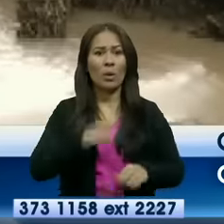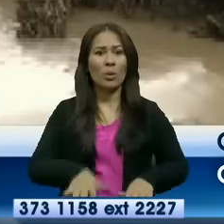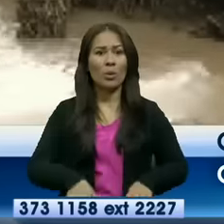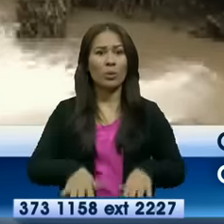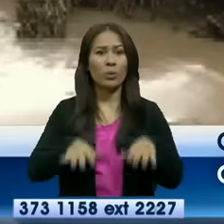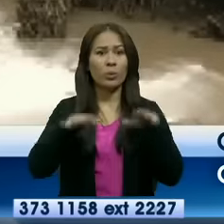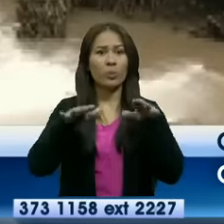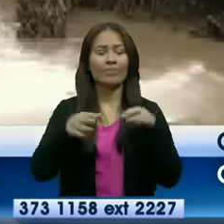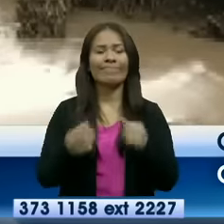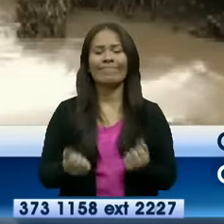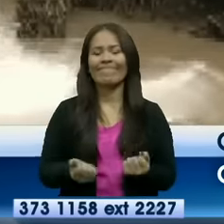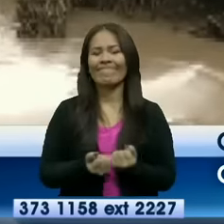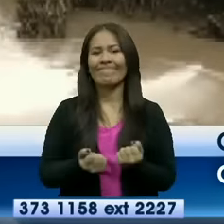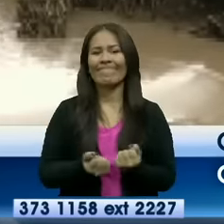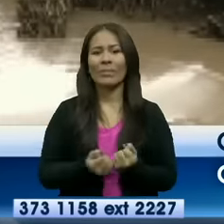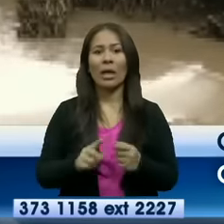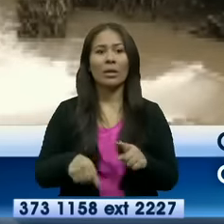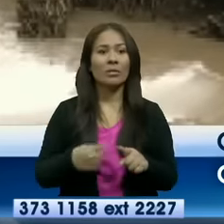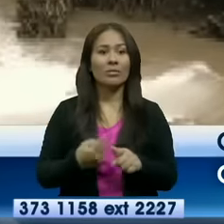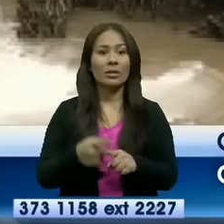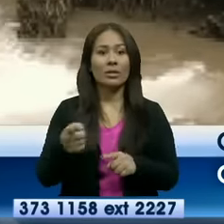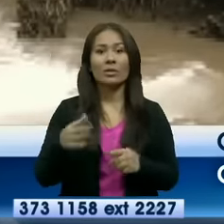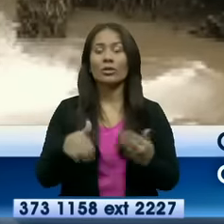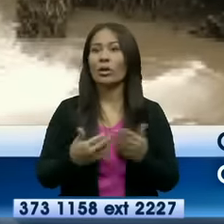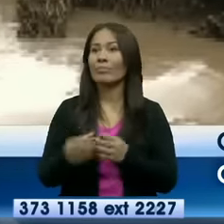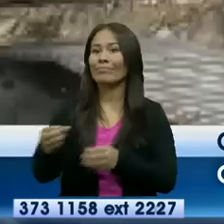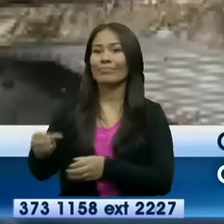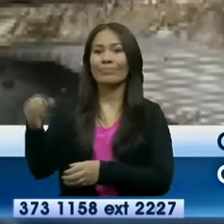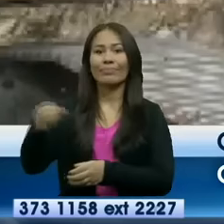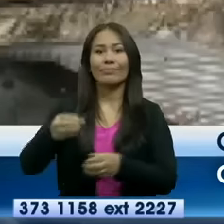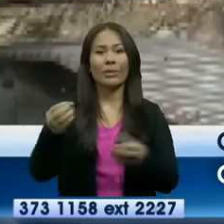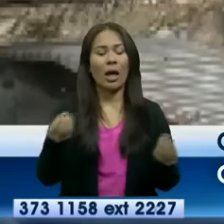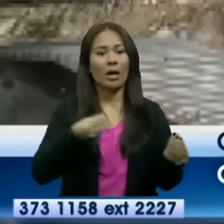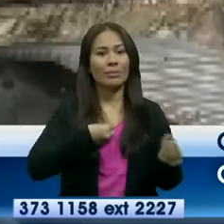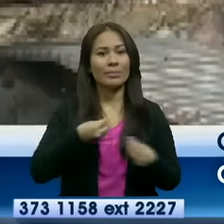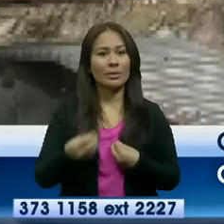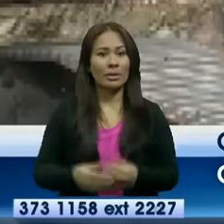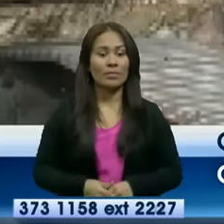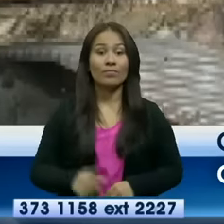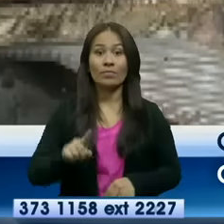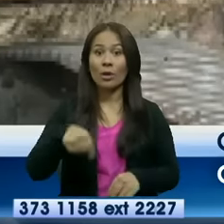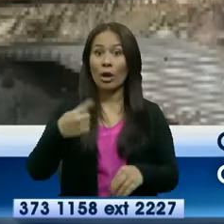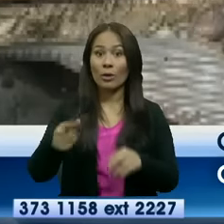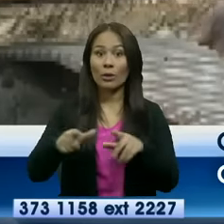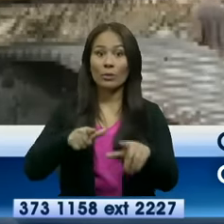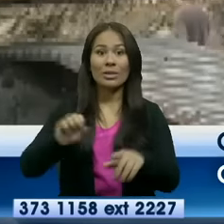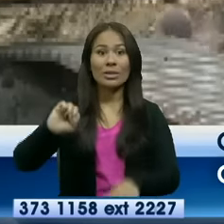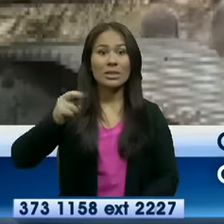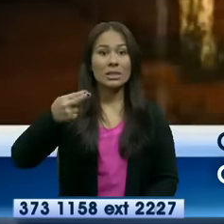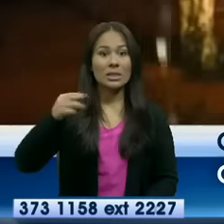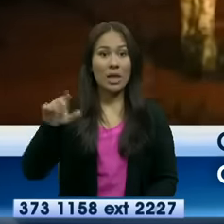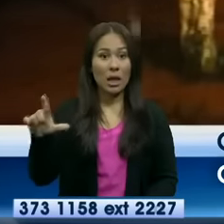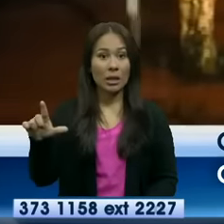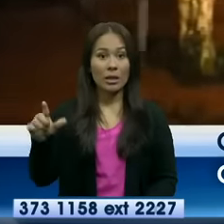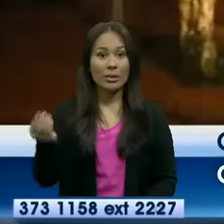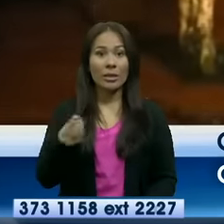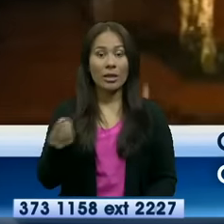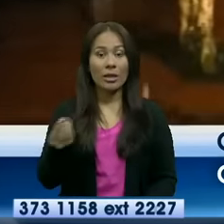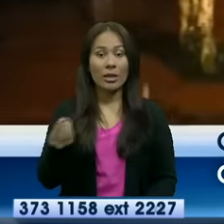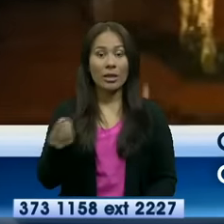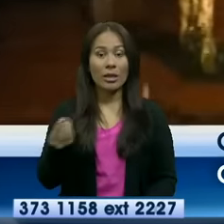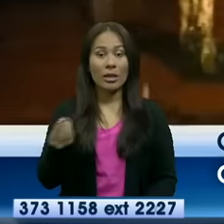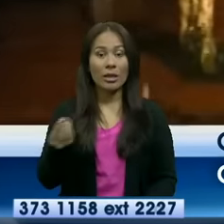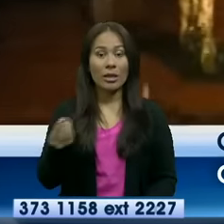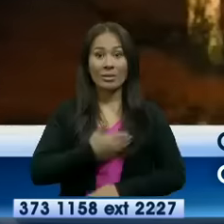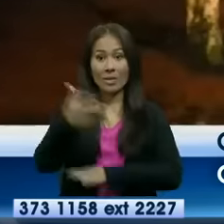quedaron atrapados en parte de las estructuras que conformaban el embalse. En otro sector de Shell, en Sacharruna, donde nuestras cámaras captaron